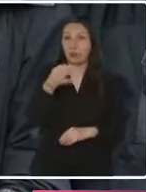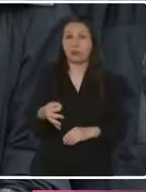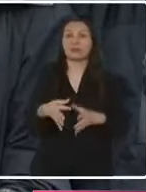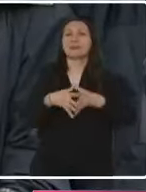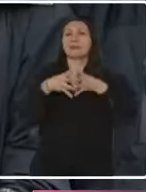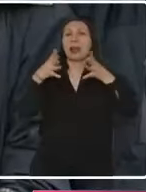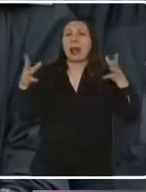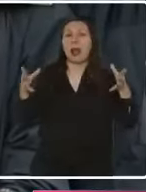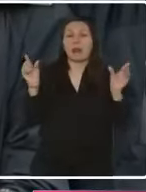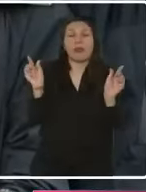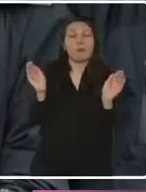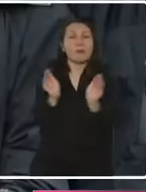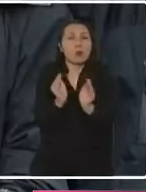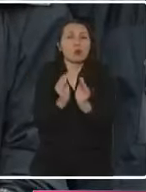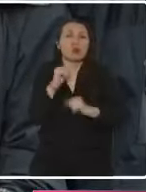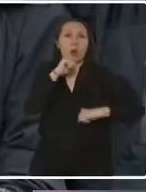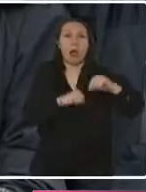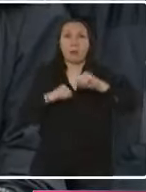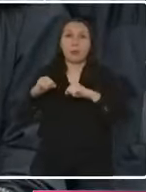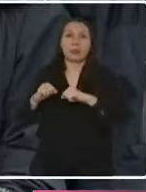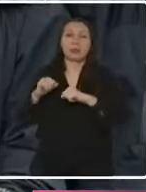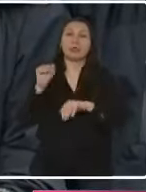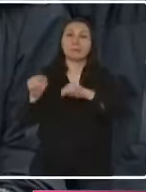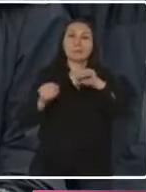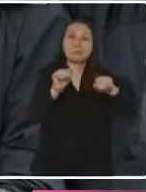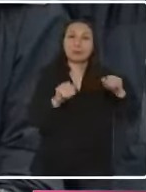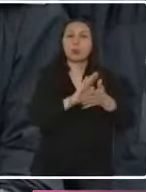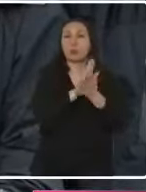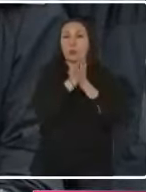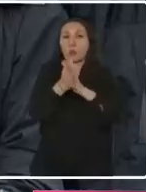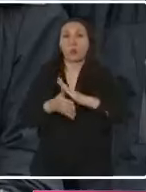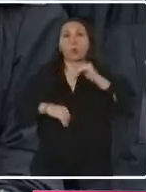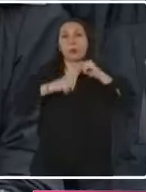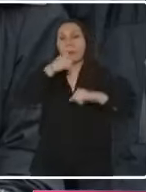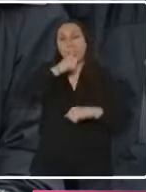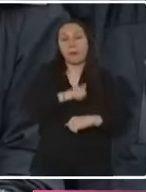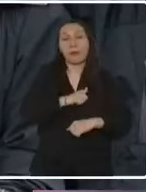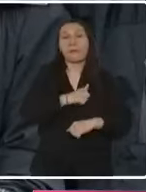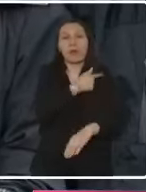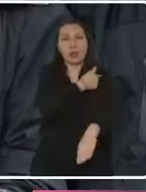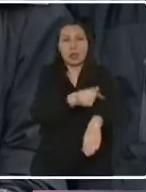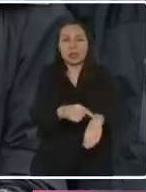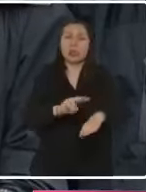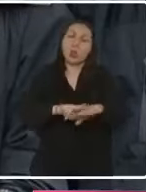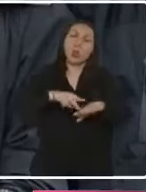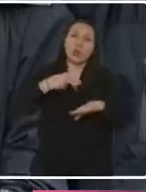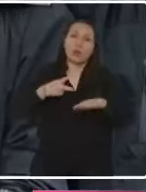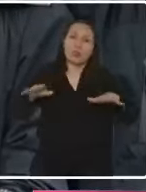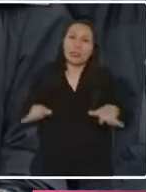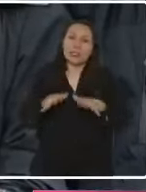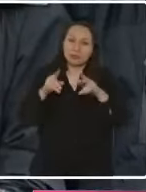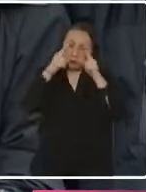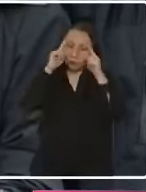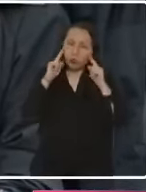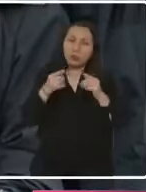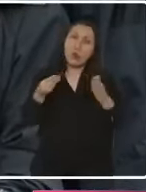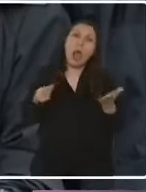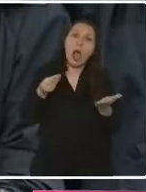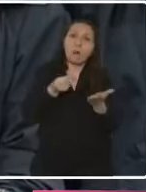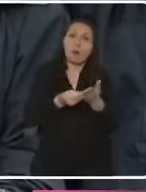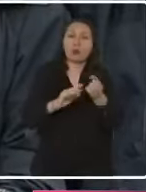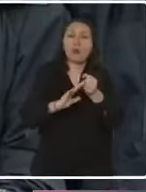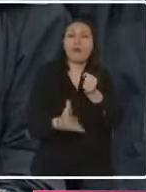a los grandes y a pequeños empresarios, a todo el mundo privado a lo largo del país, a redoblar este esfuerzo y aportar al Fondo de Reconstrucción.